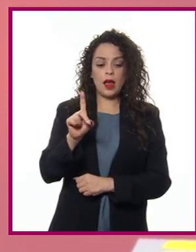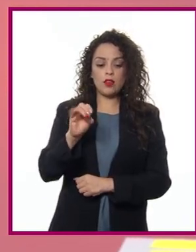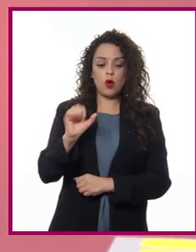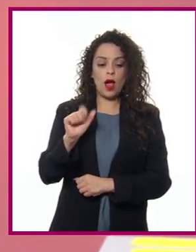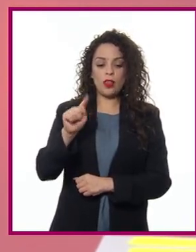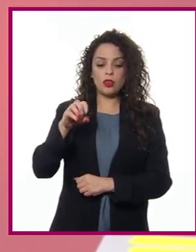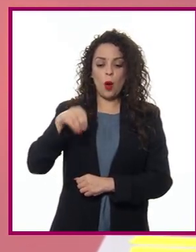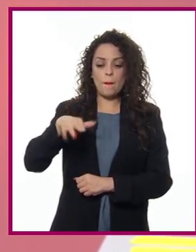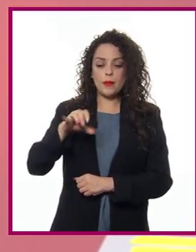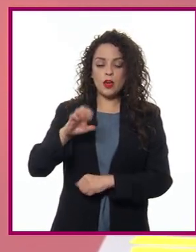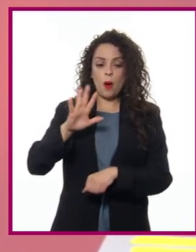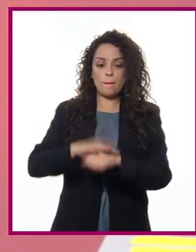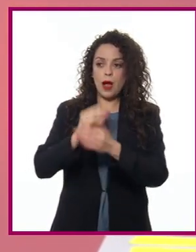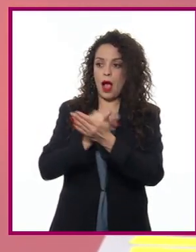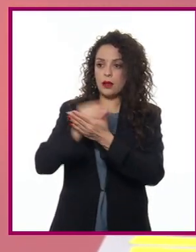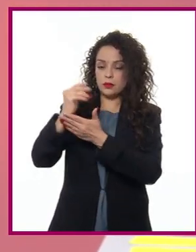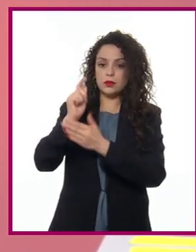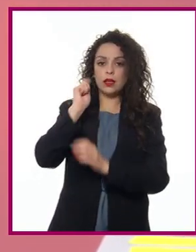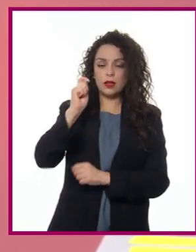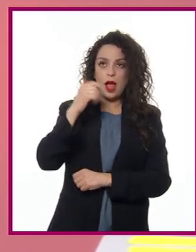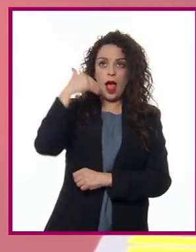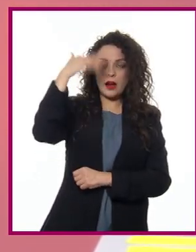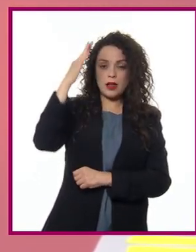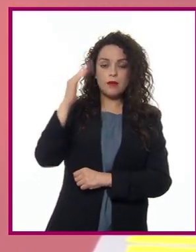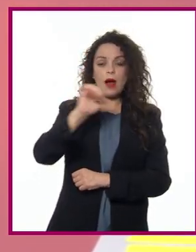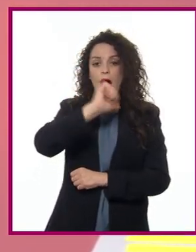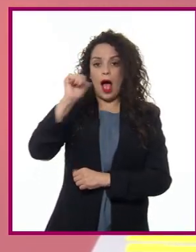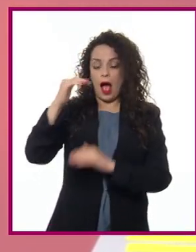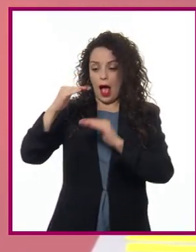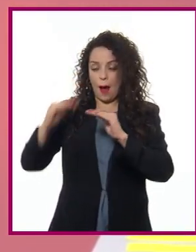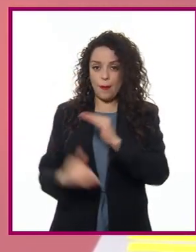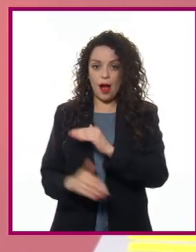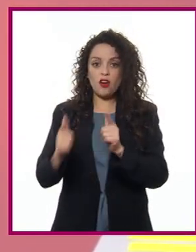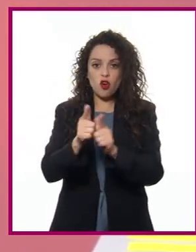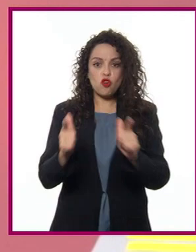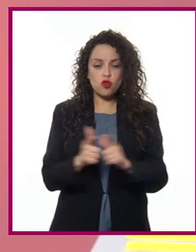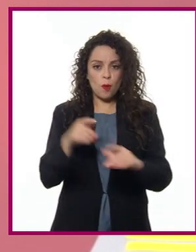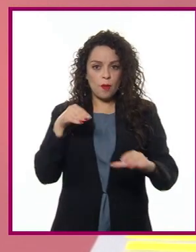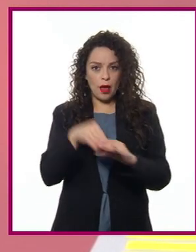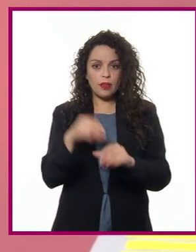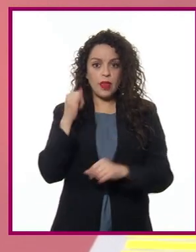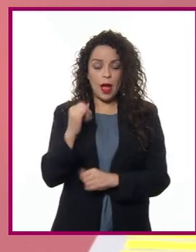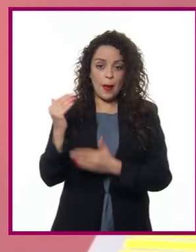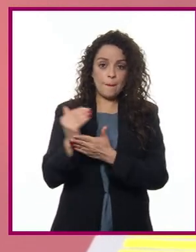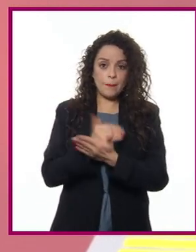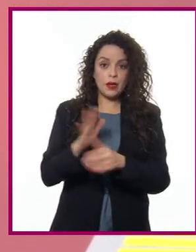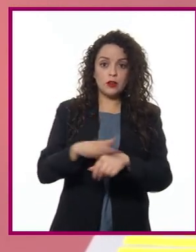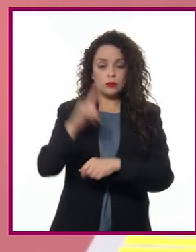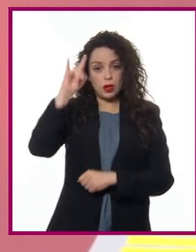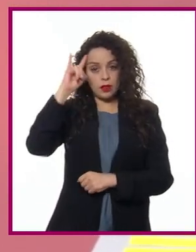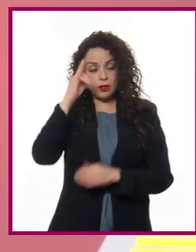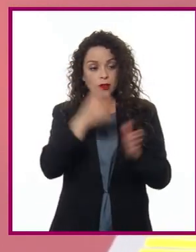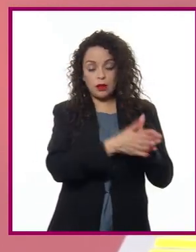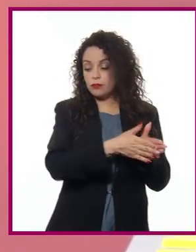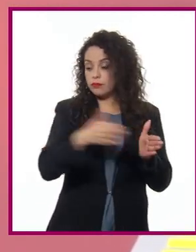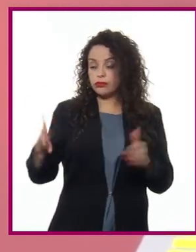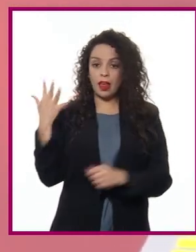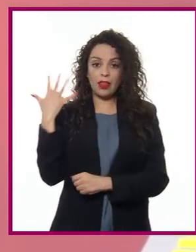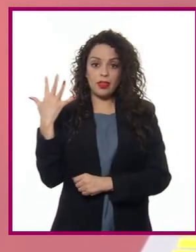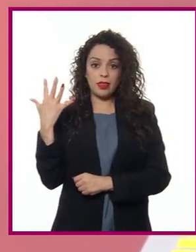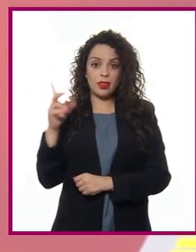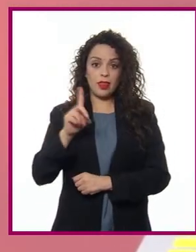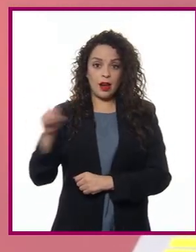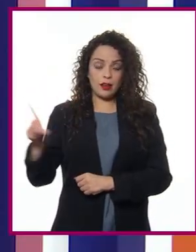en los periodos de arriba hacia abajo dentro de los grupos y disminuye de izquierda hacia la derecha dentro de